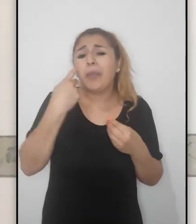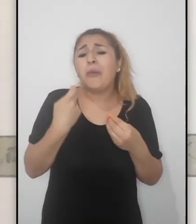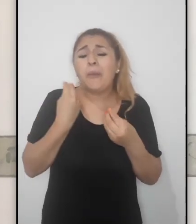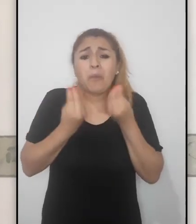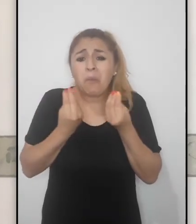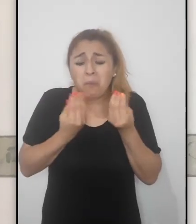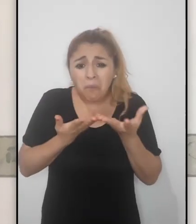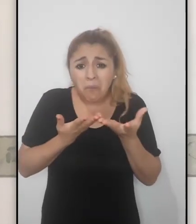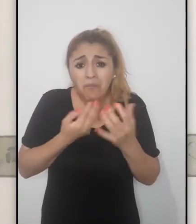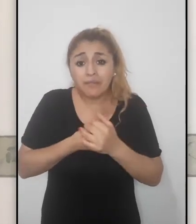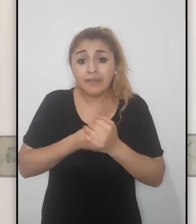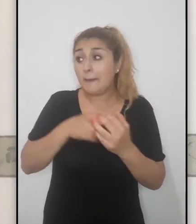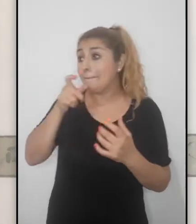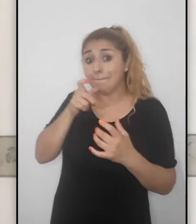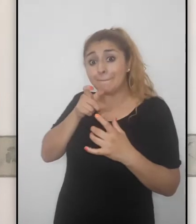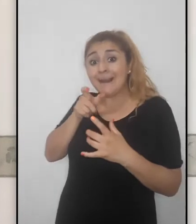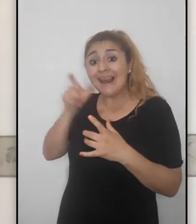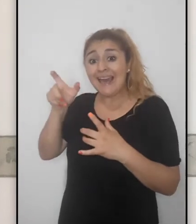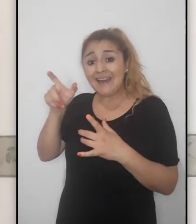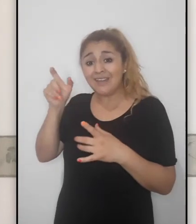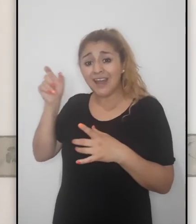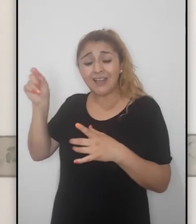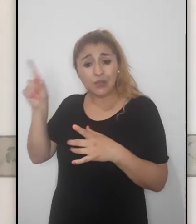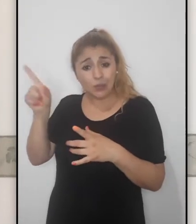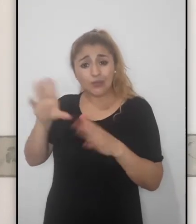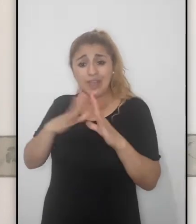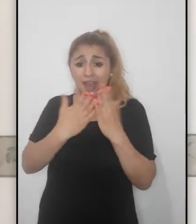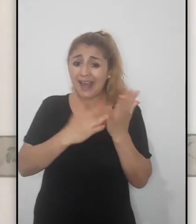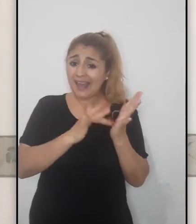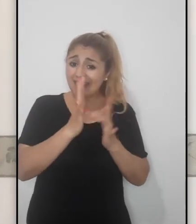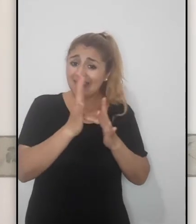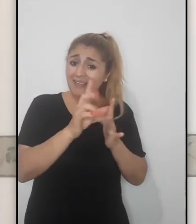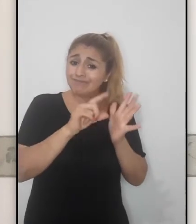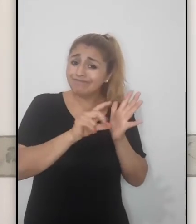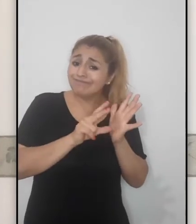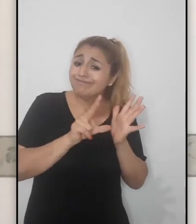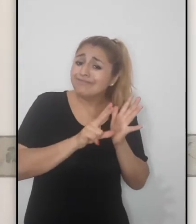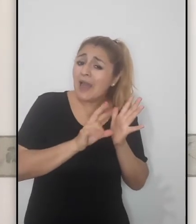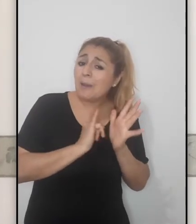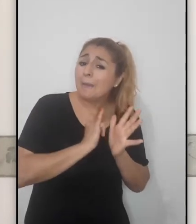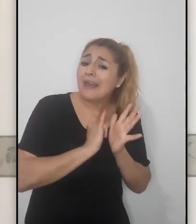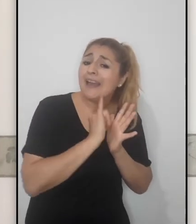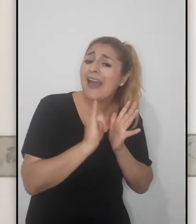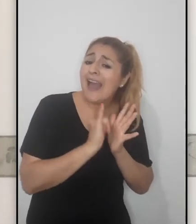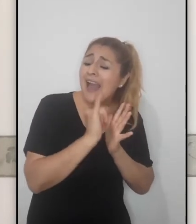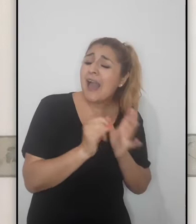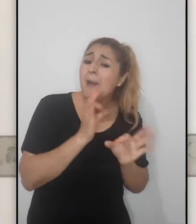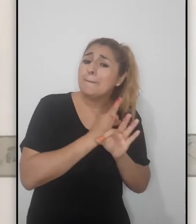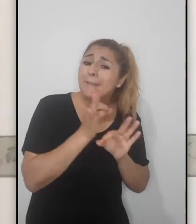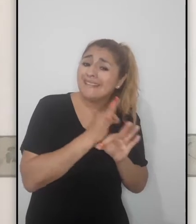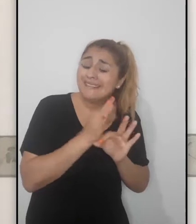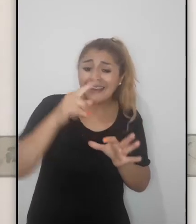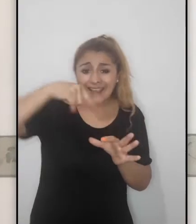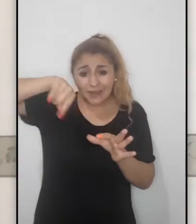de justicia si nuestro enfoque está en el pecado podemos llegar a cometer el error de